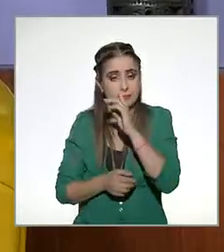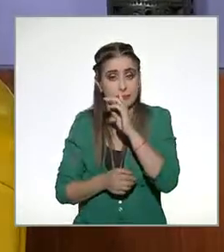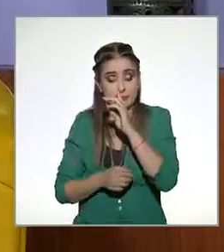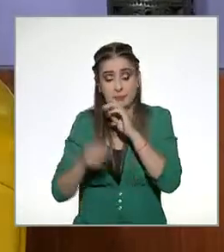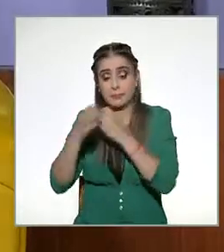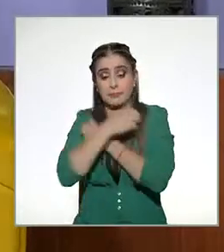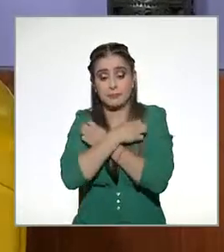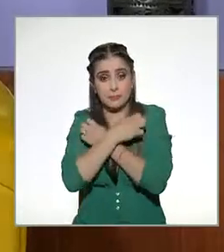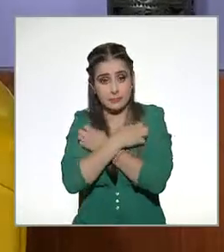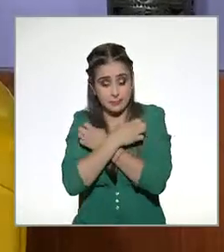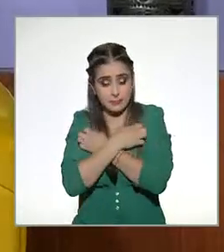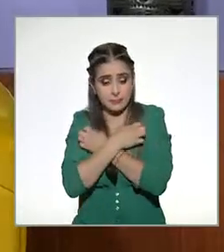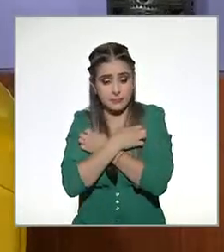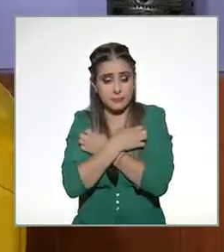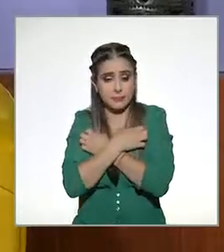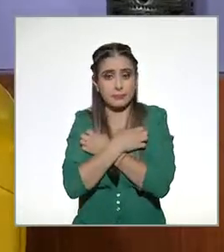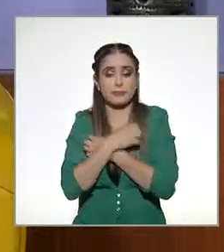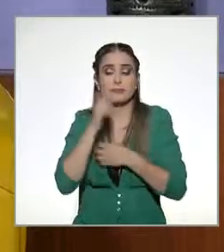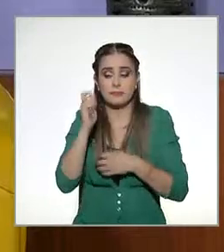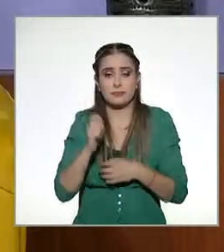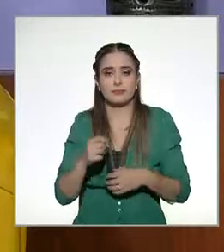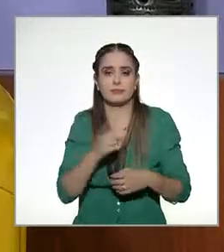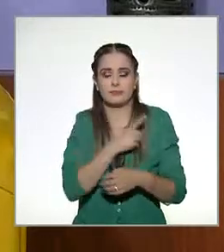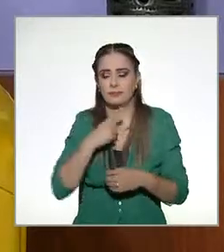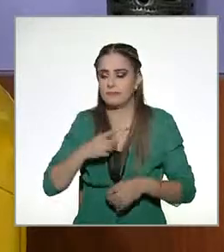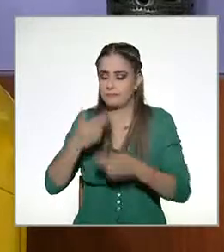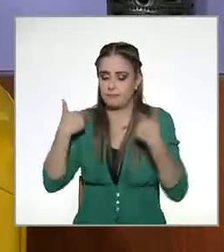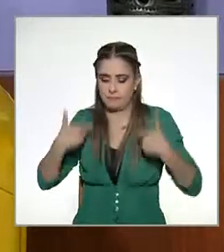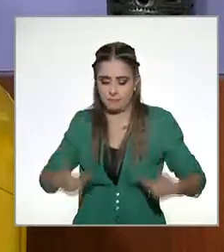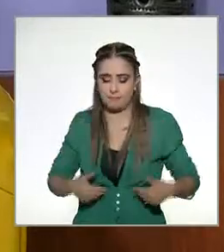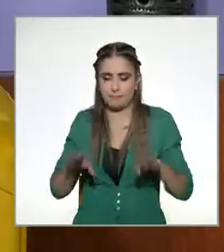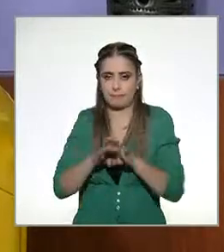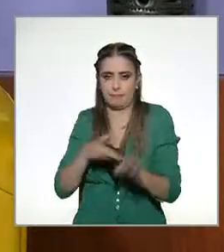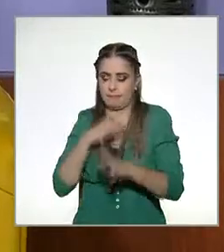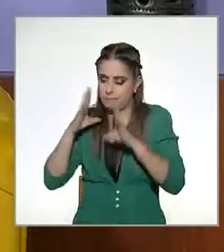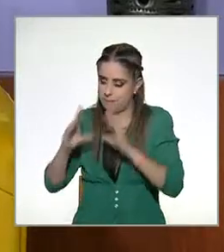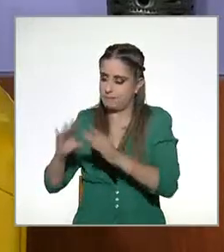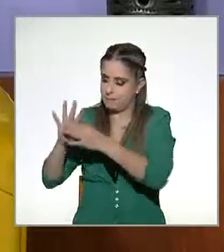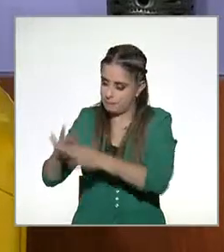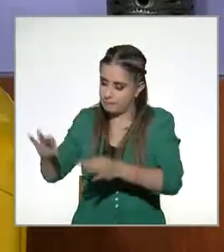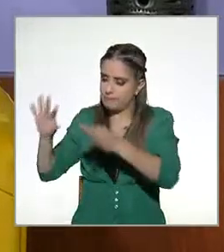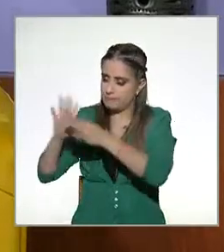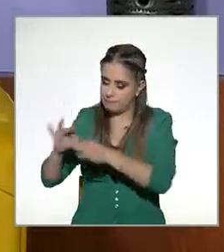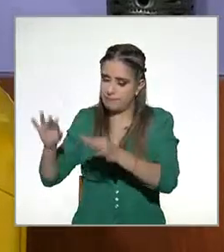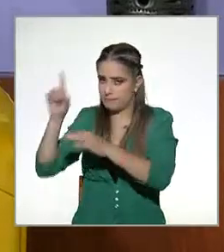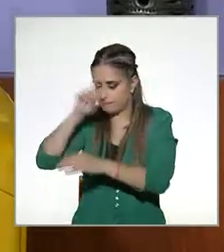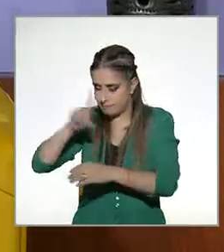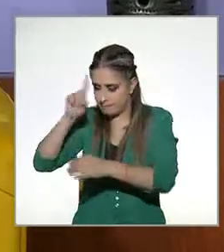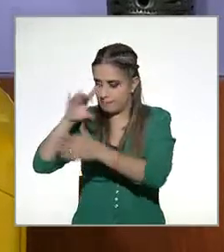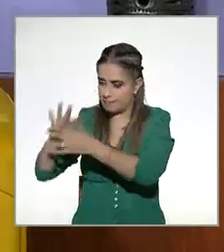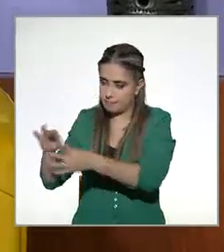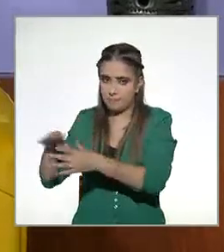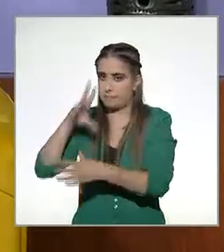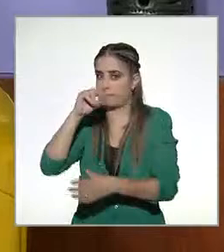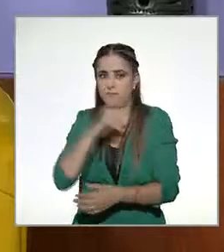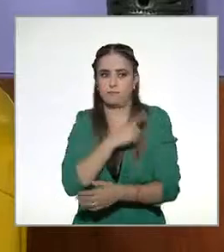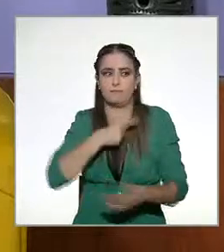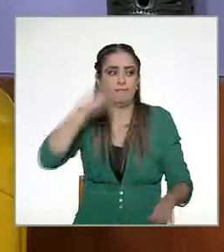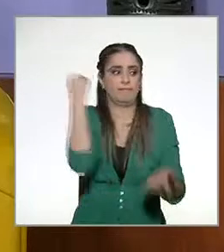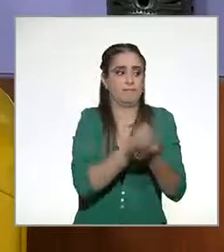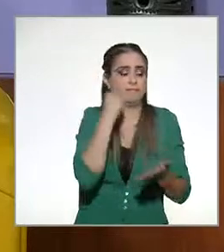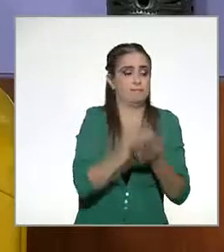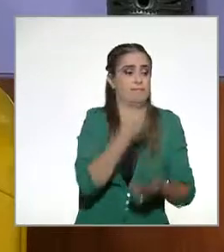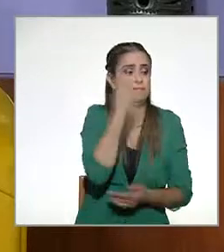educación, François Doldo lo decía, es la humanización de la vida, ¿no? No es el amaestramiento, no es la moldeación de las